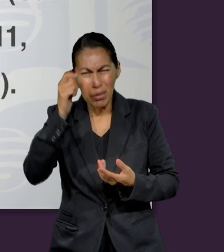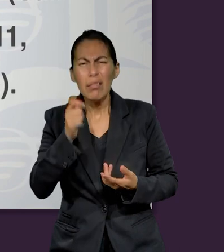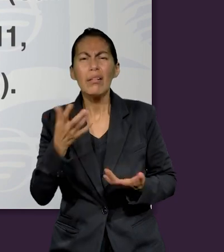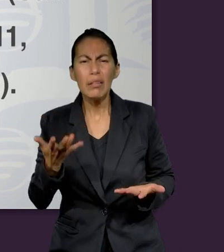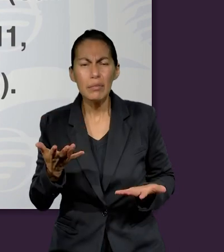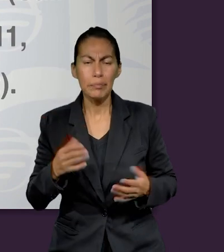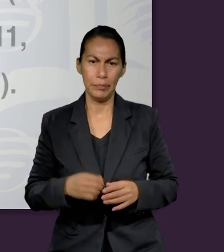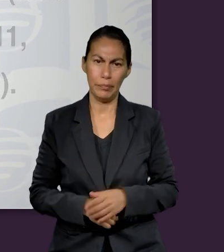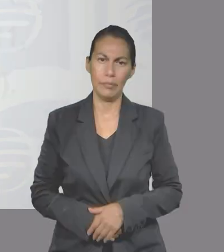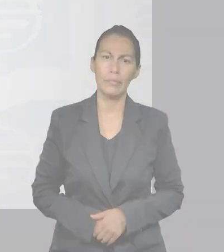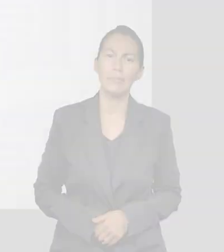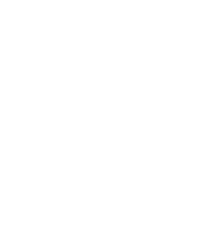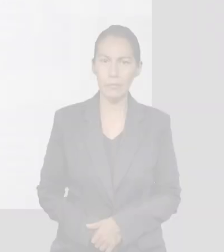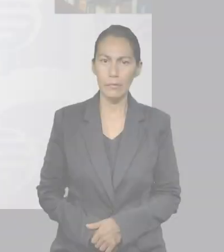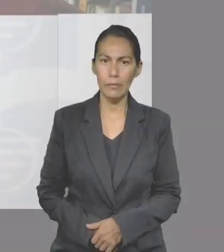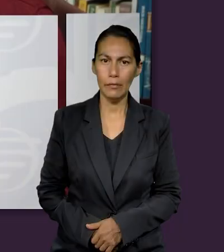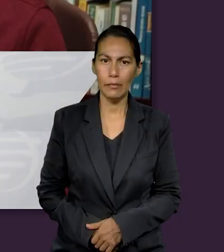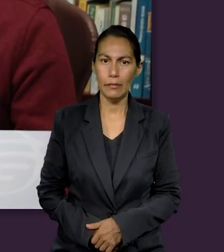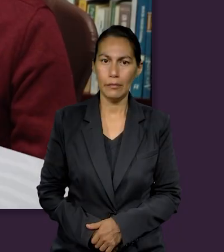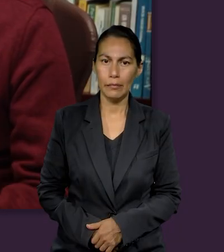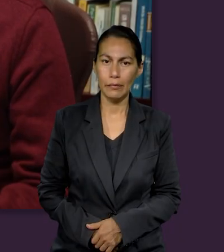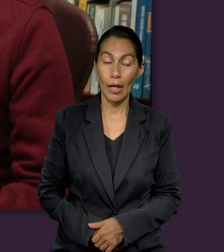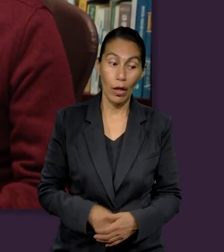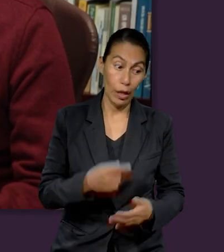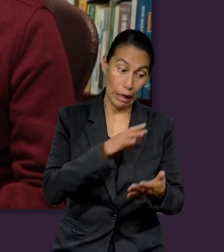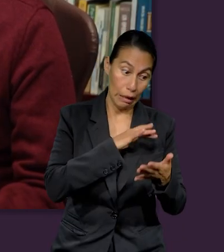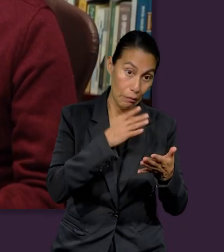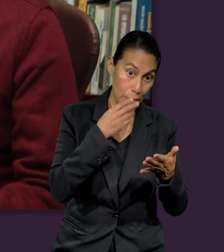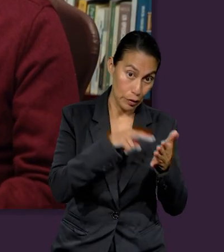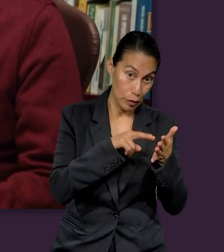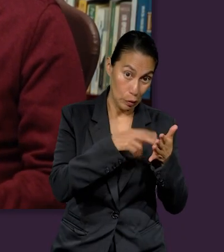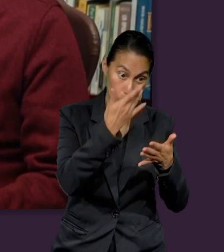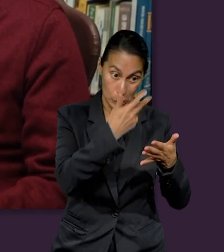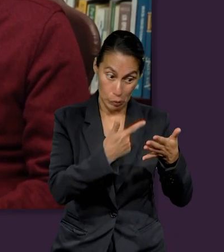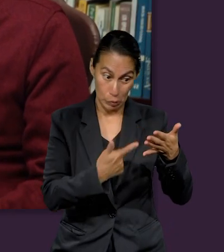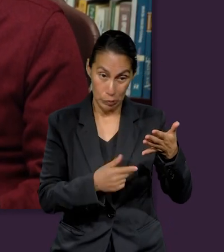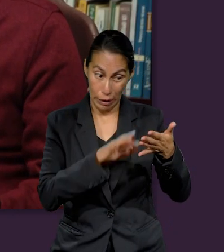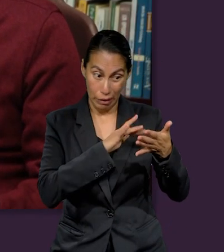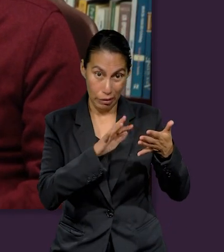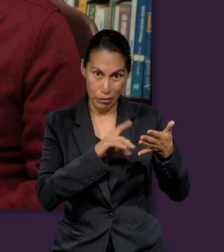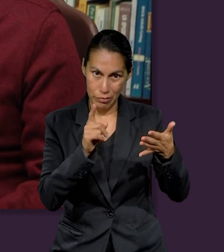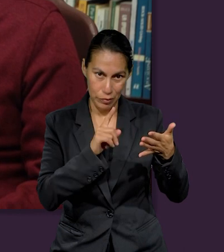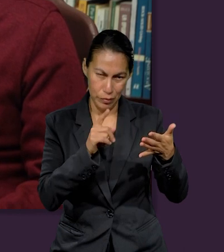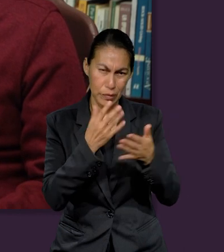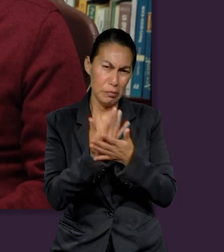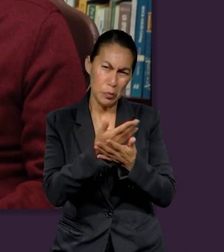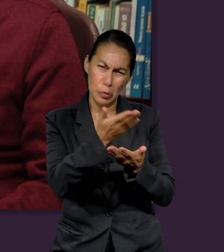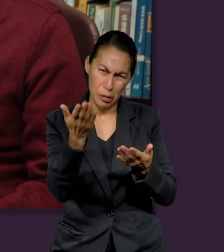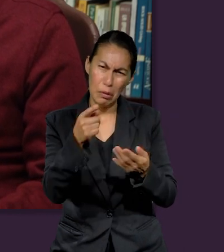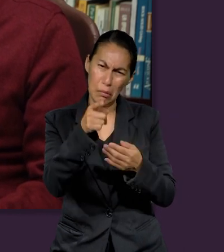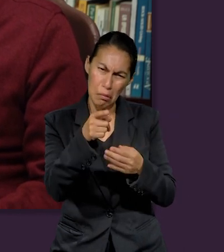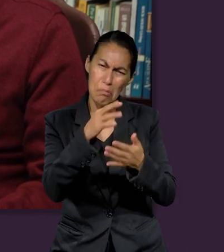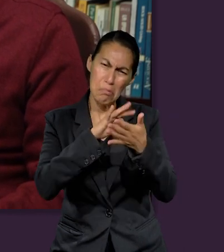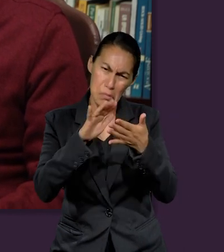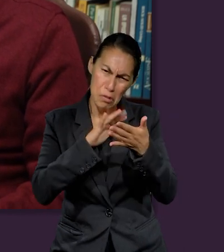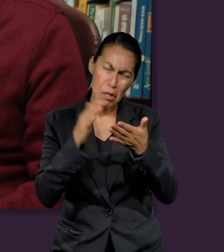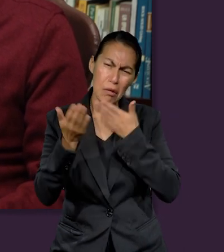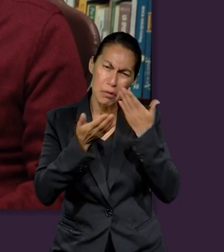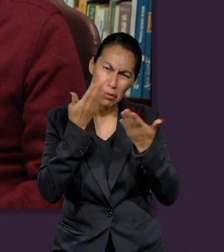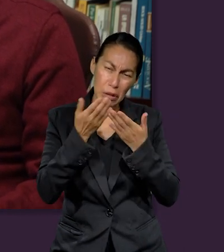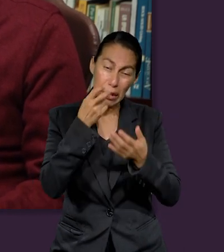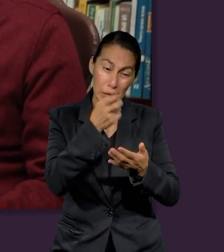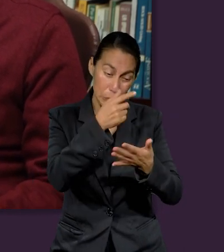al 22 no podemos leer con detenimiento y espero que ya lo han hecho en casa